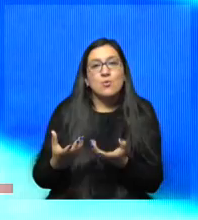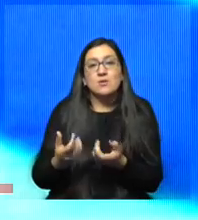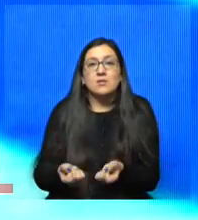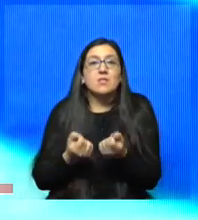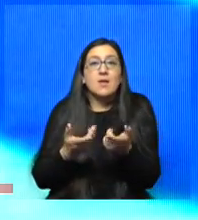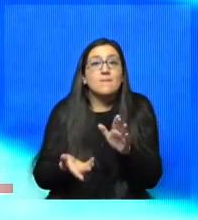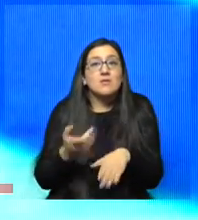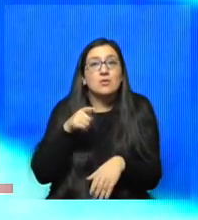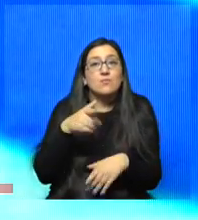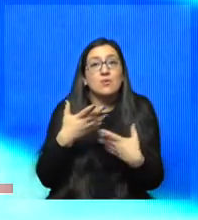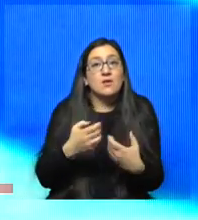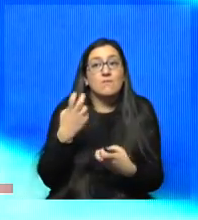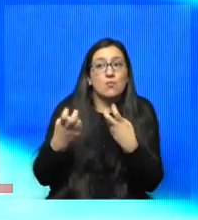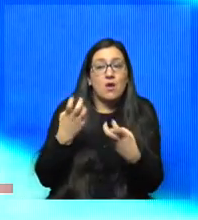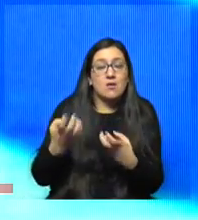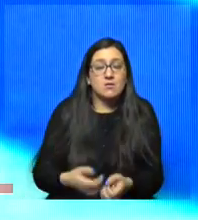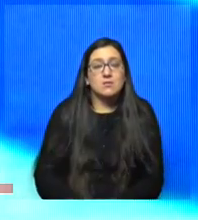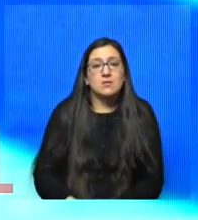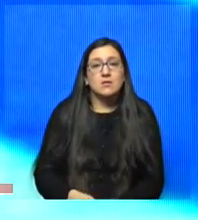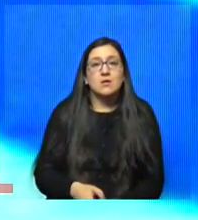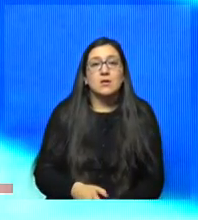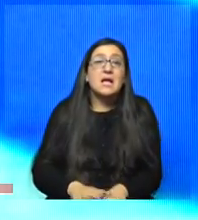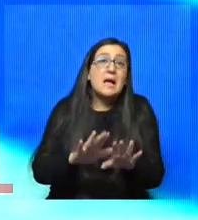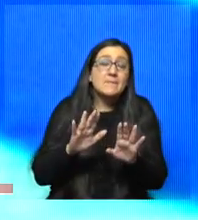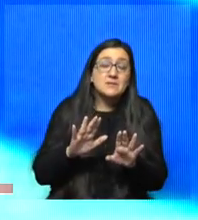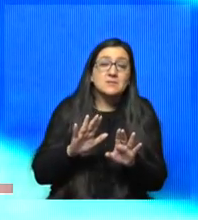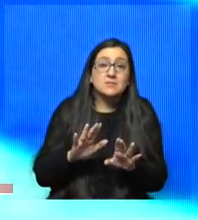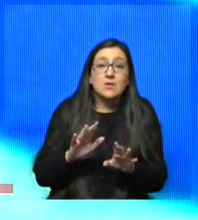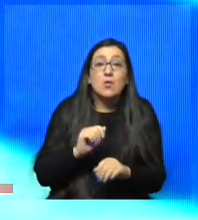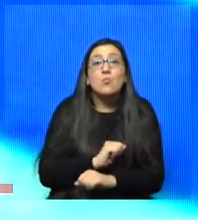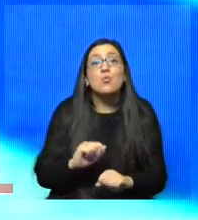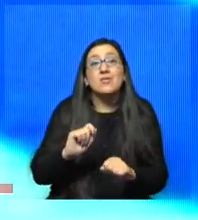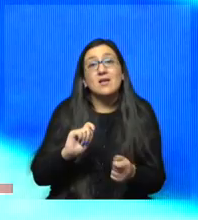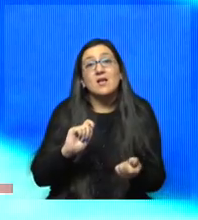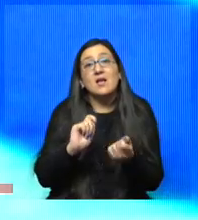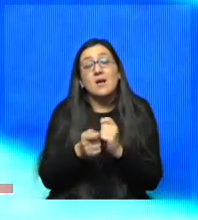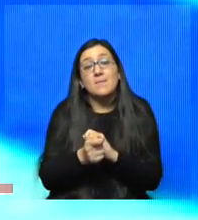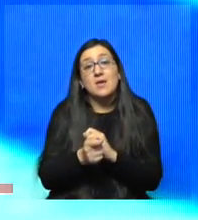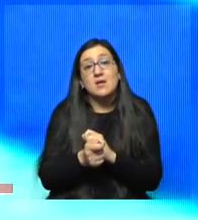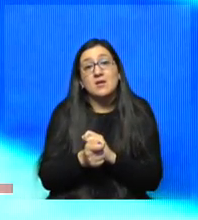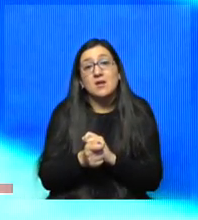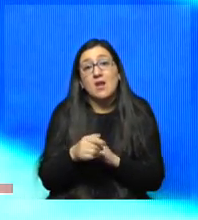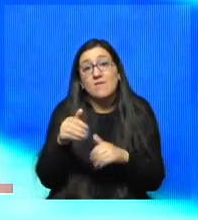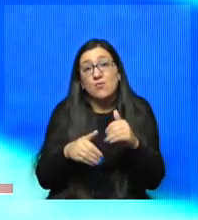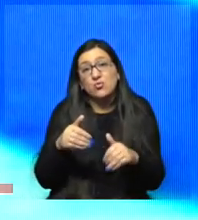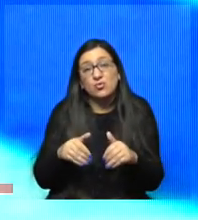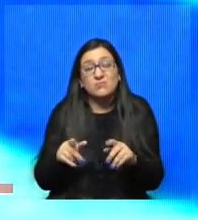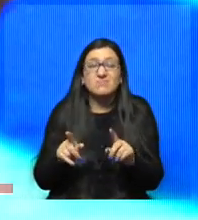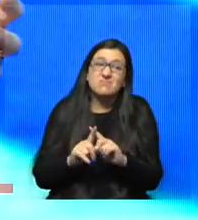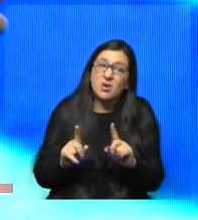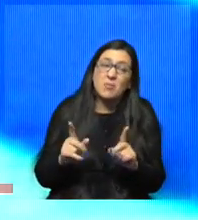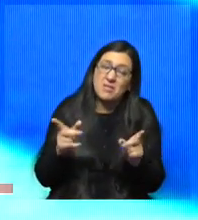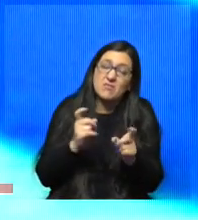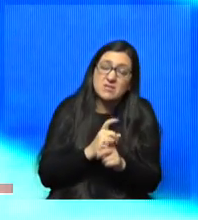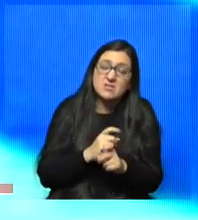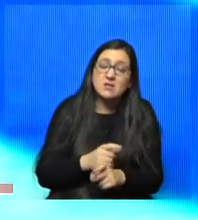yo no sé si tanto es que cambie el voto de, no sé, de uno de derecha, le llegan más cosas de izquierda. No. Como le llegan más cosas de